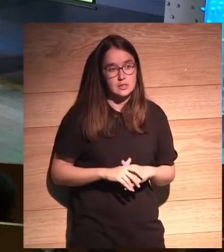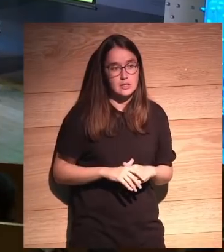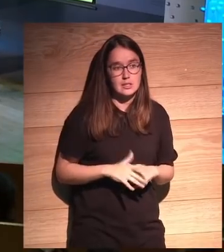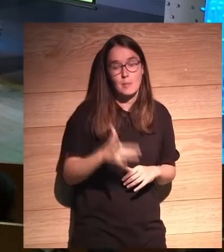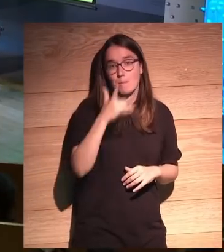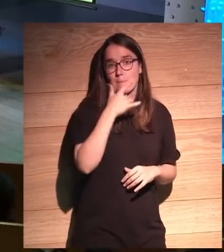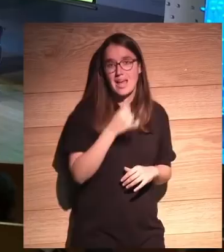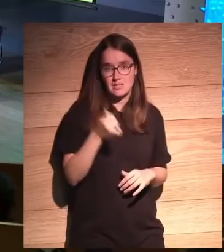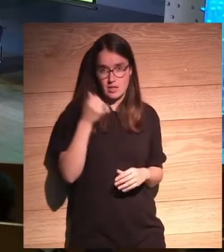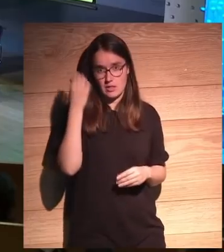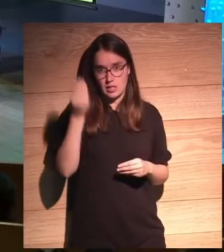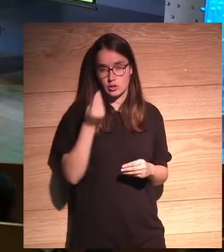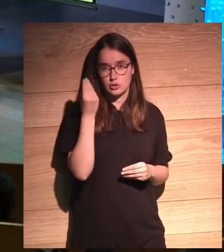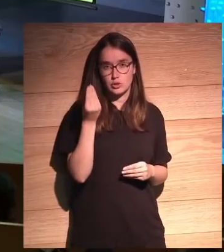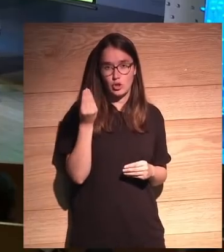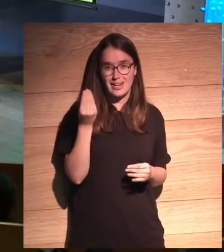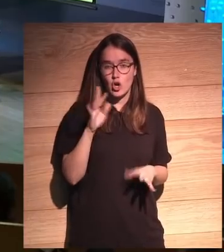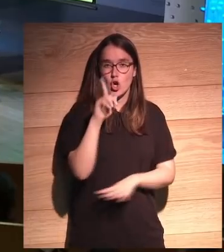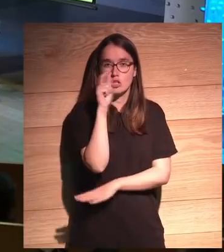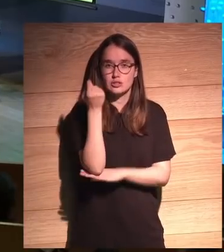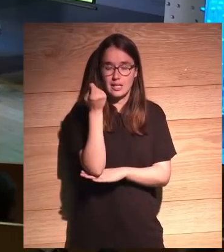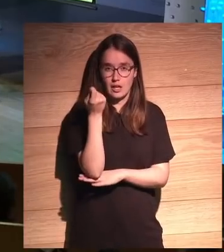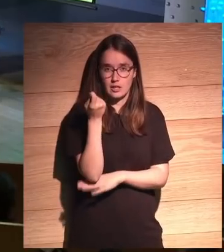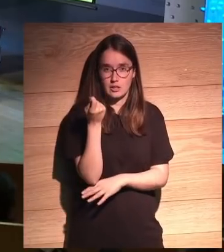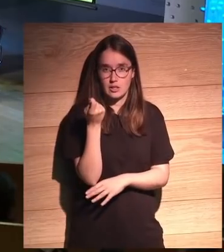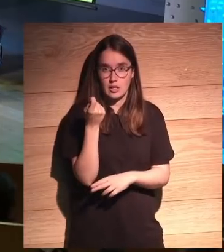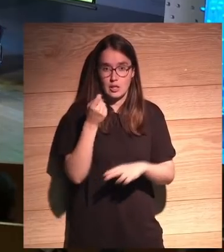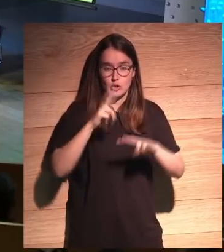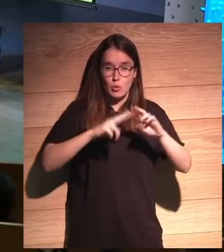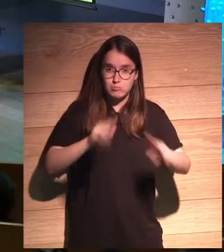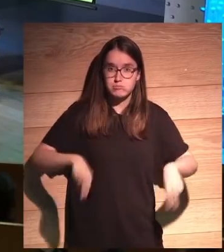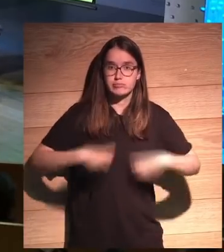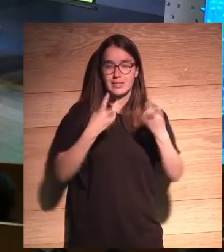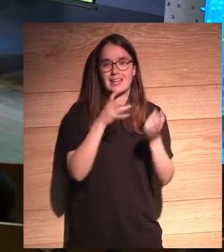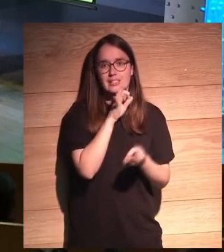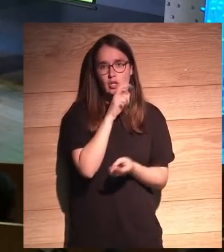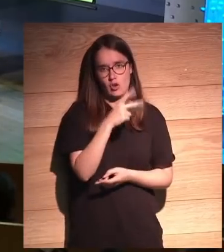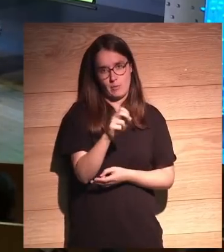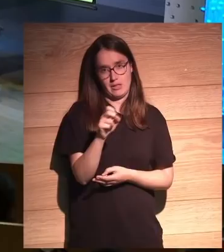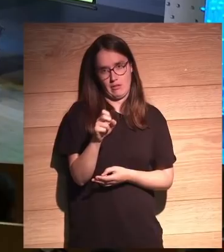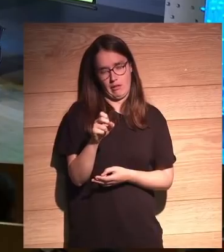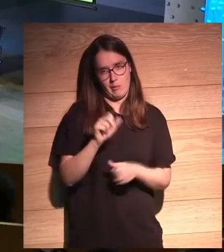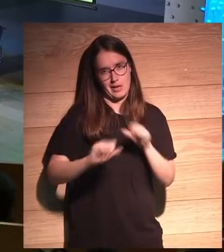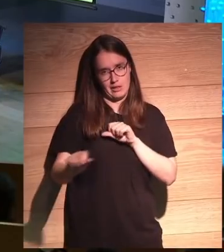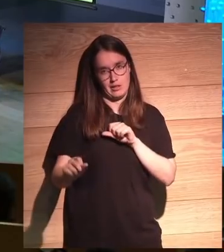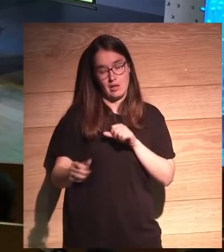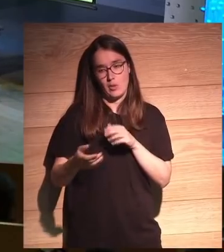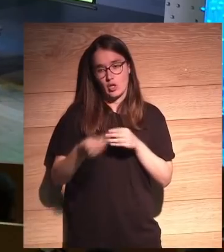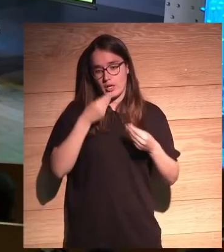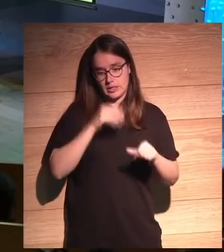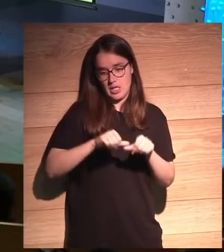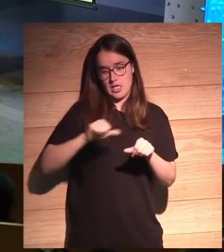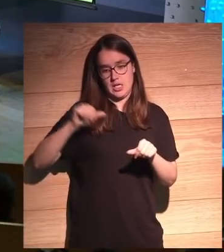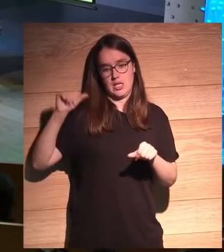más fácil, yo creo, de conseguir quizá reconstruir todo eso en el siglo XX. Y claro, cuanto más atrás te vas en el